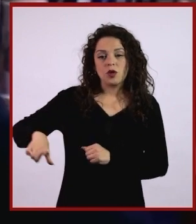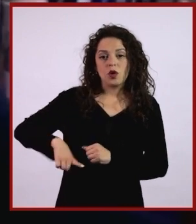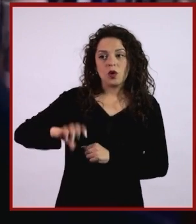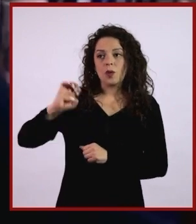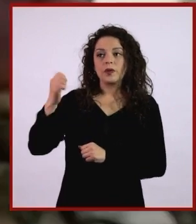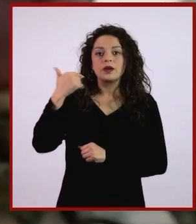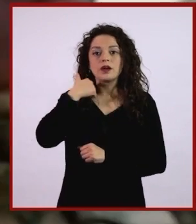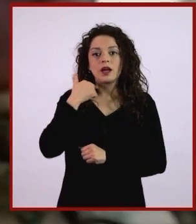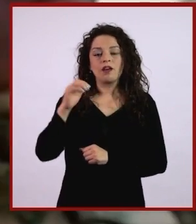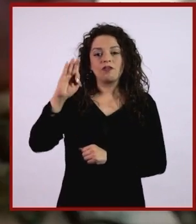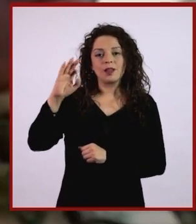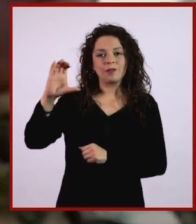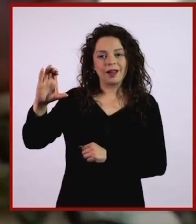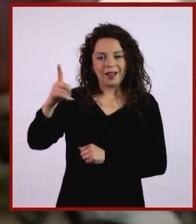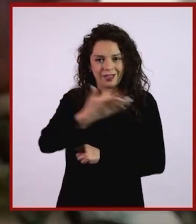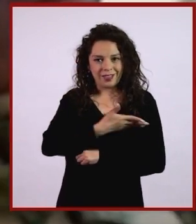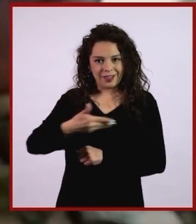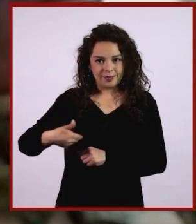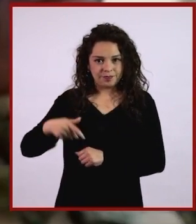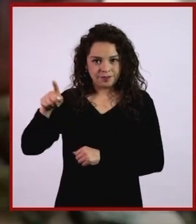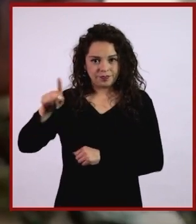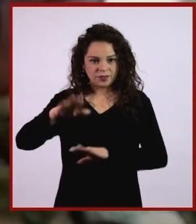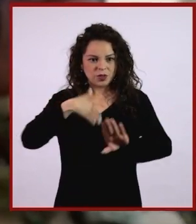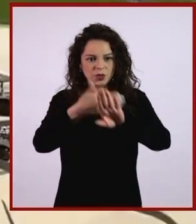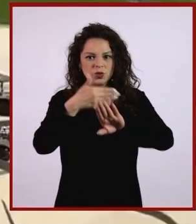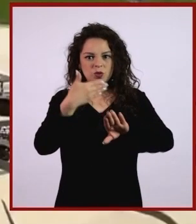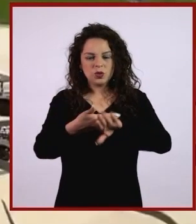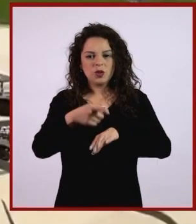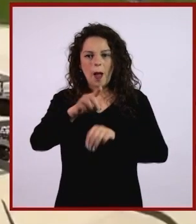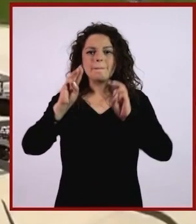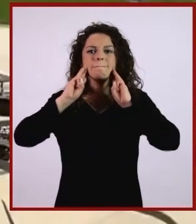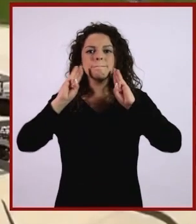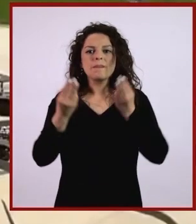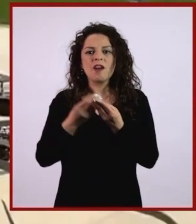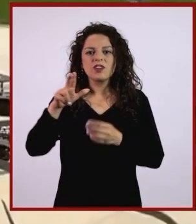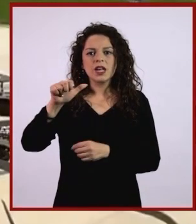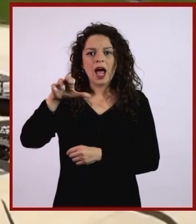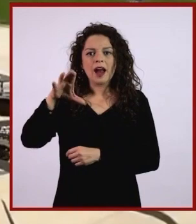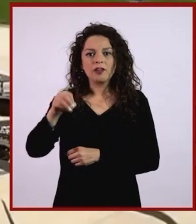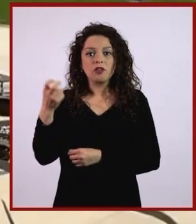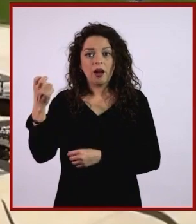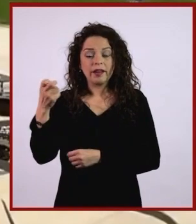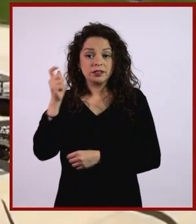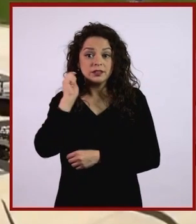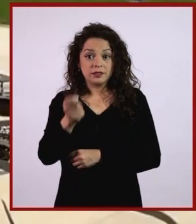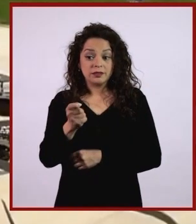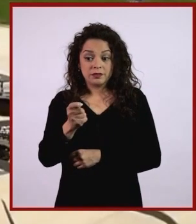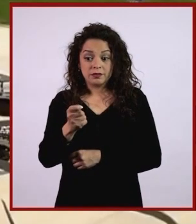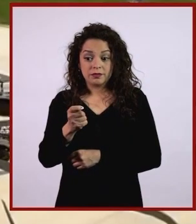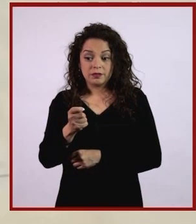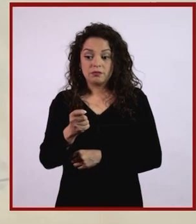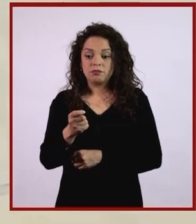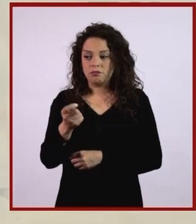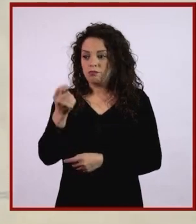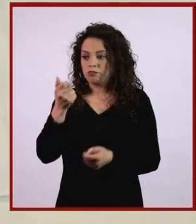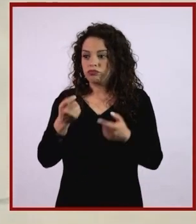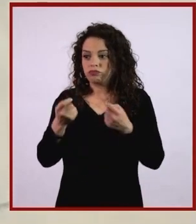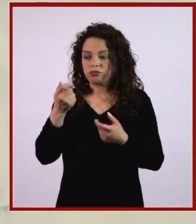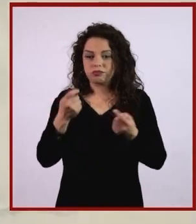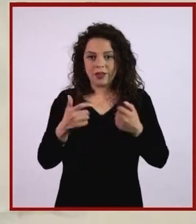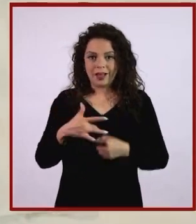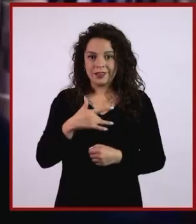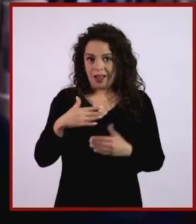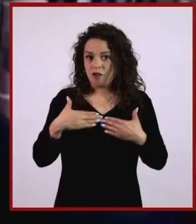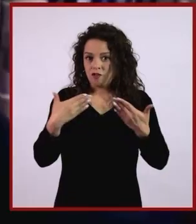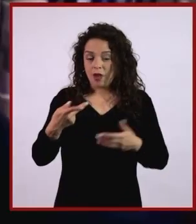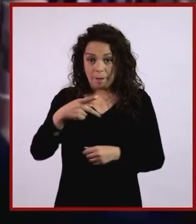Felipe Calderón, con su guerra contra el narcotráfico, trató de alguna manera de lograr una cohesión social por medio de este combate frontal al narcotráfico, y lo